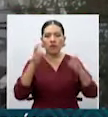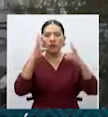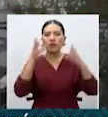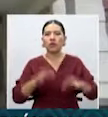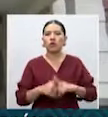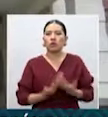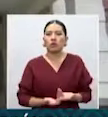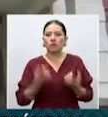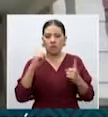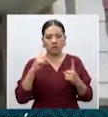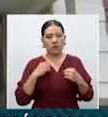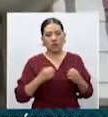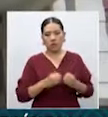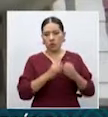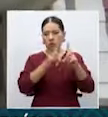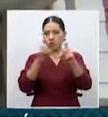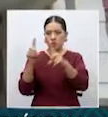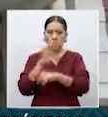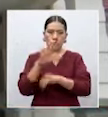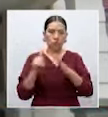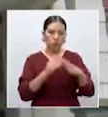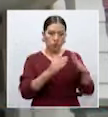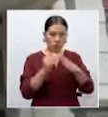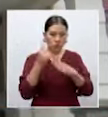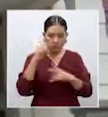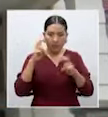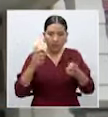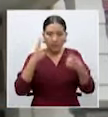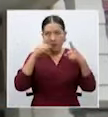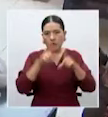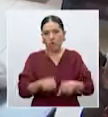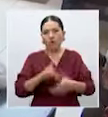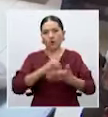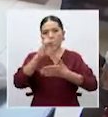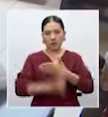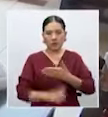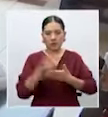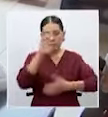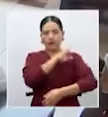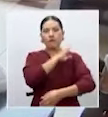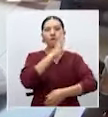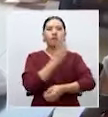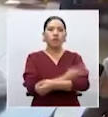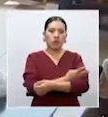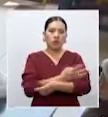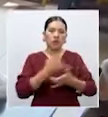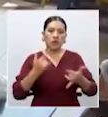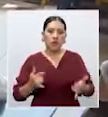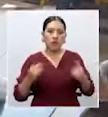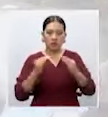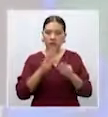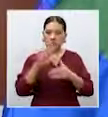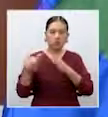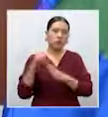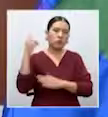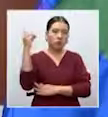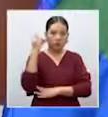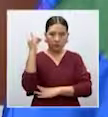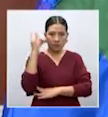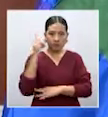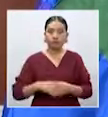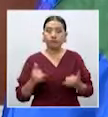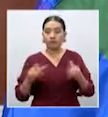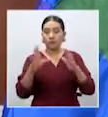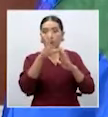consulta ciudadana prevista para el mes de diciembre, fortaleciendo de esta manera la democracia y la participación ciudadana en Bolivia. La